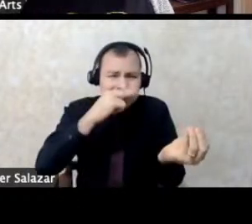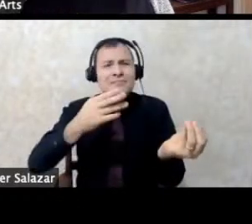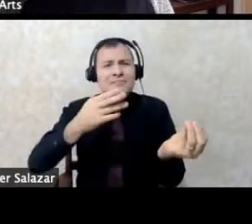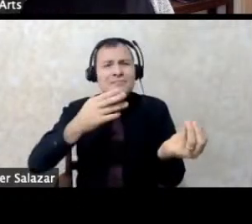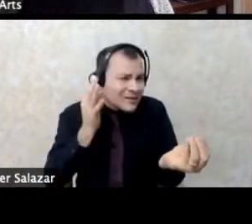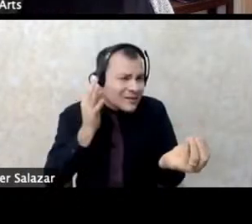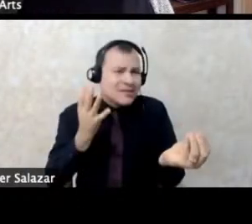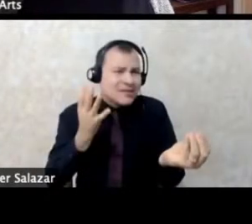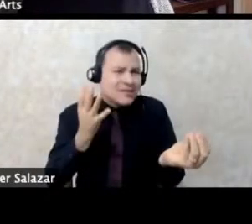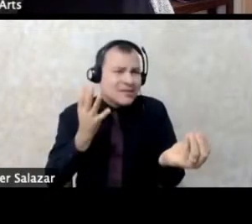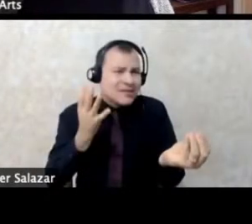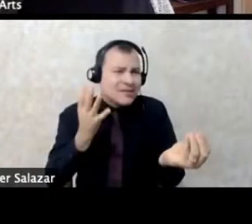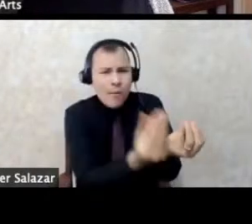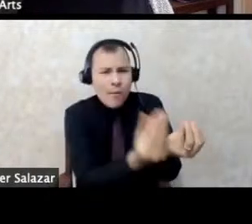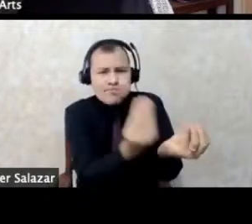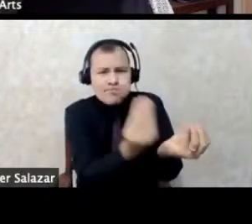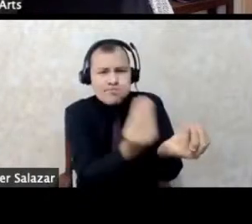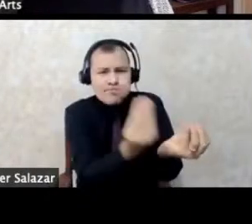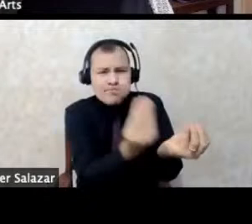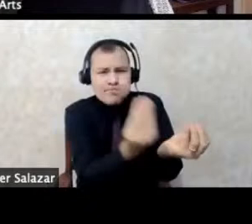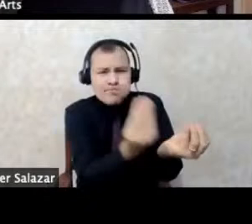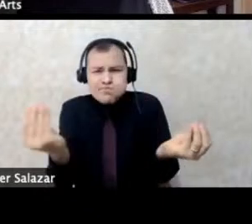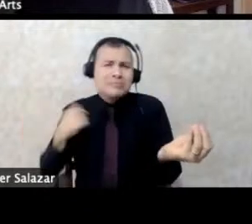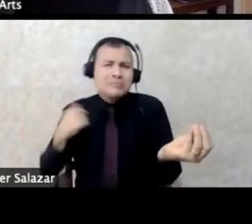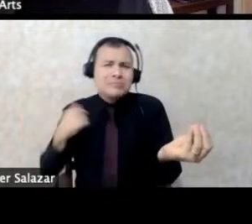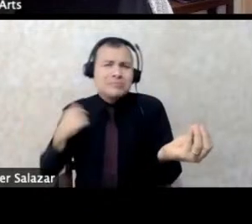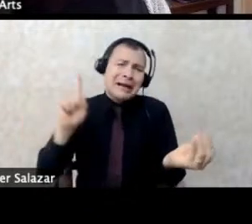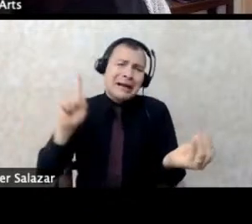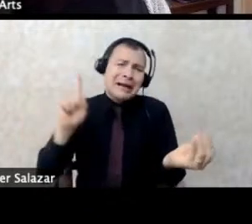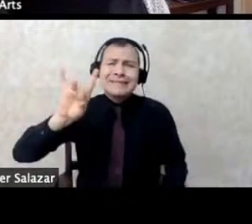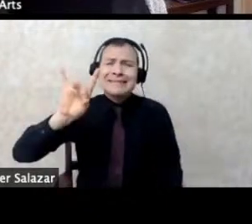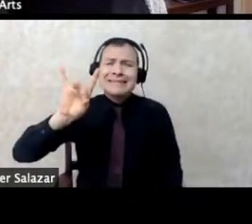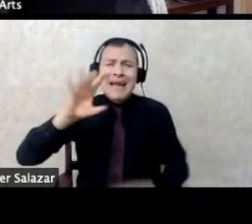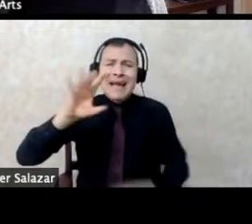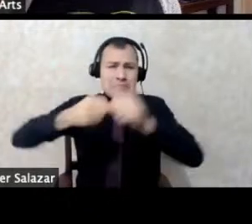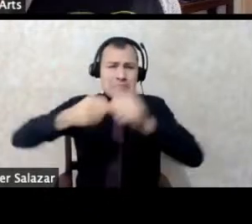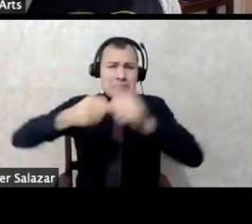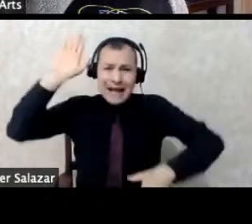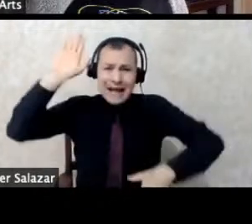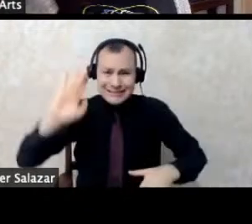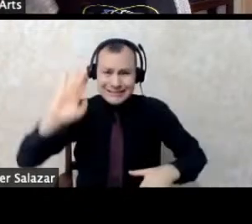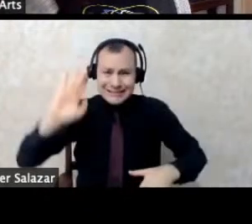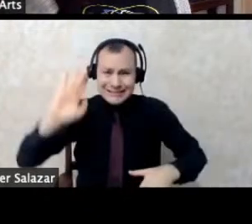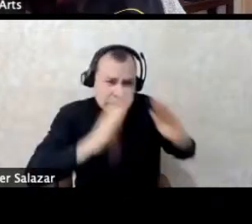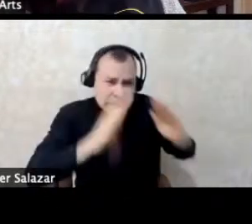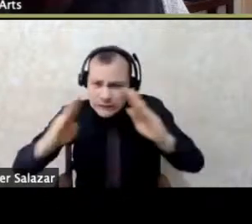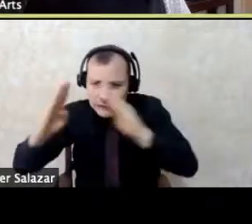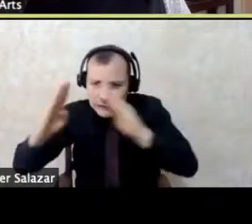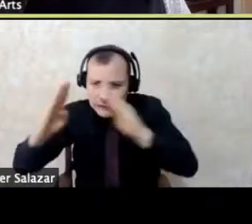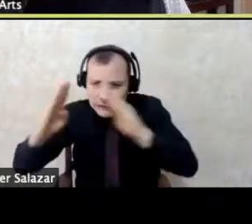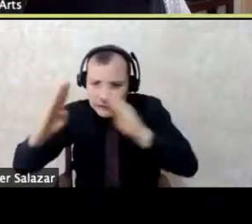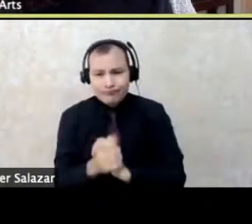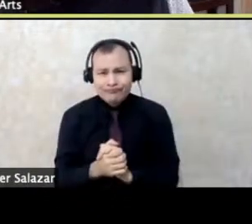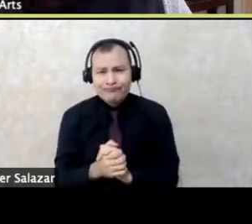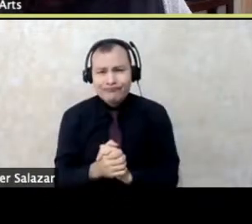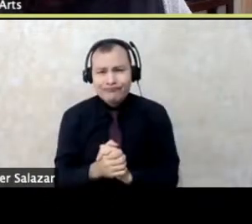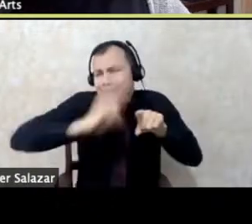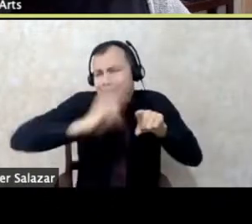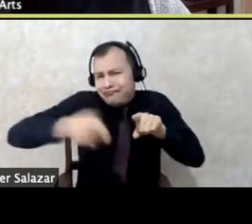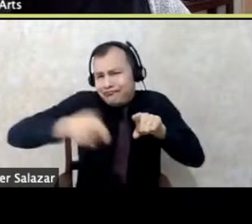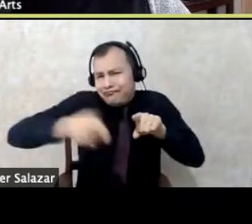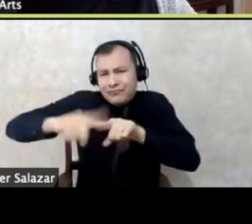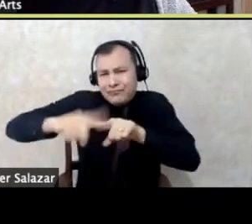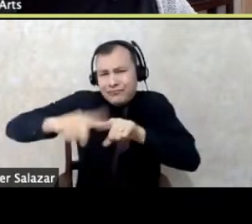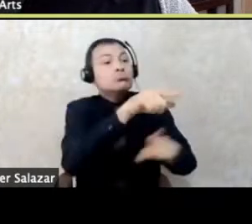escenarios sociales y educativos. So as Alex was mentioning, we